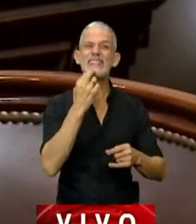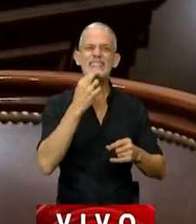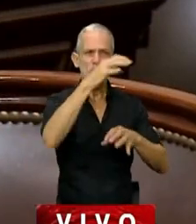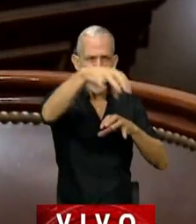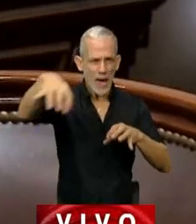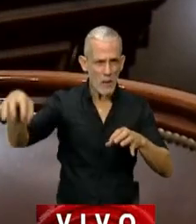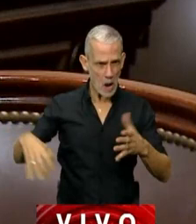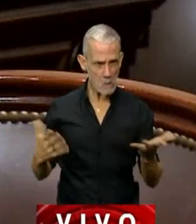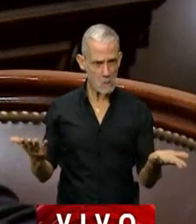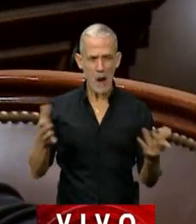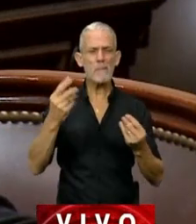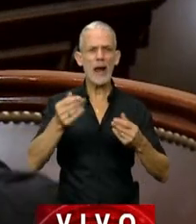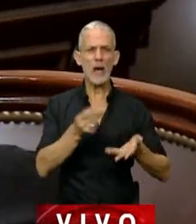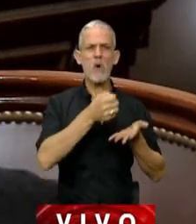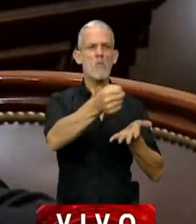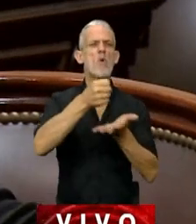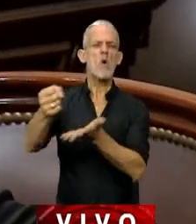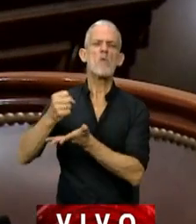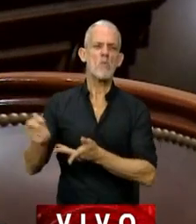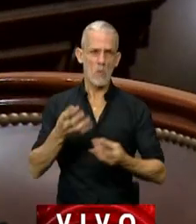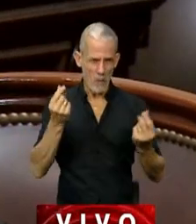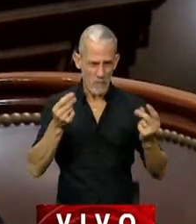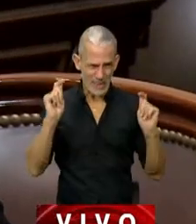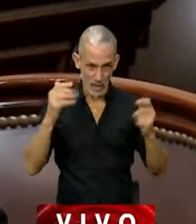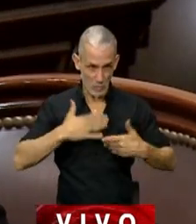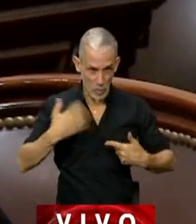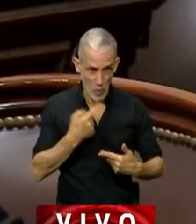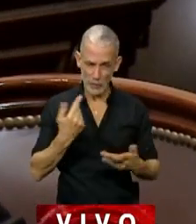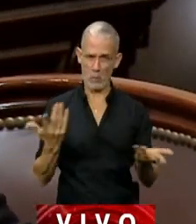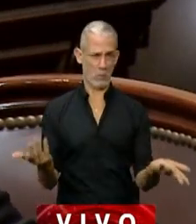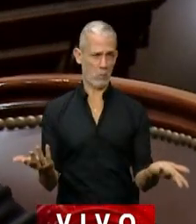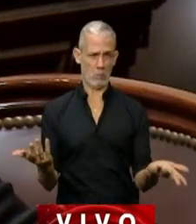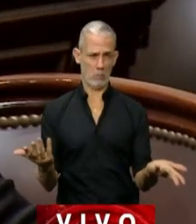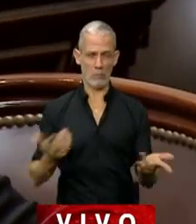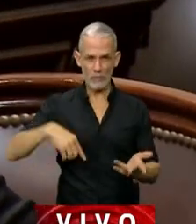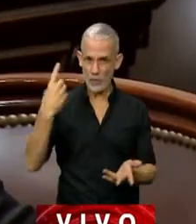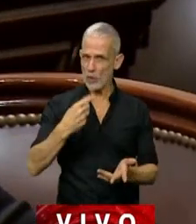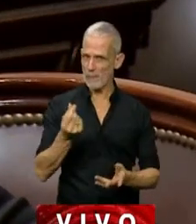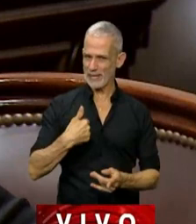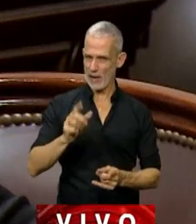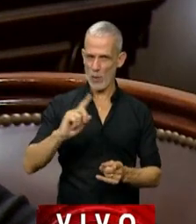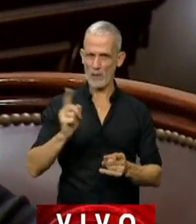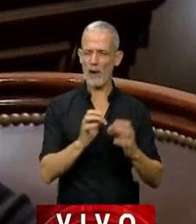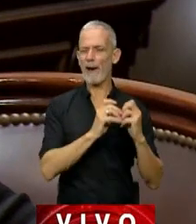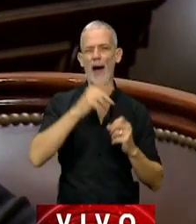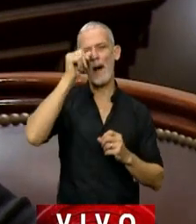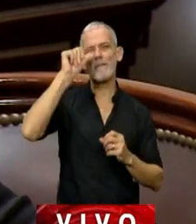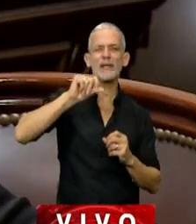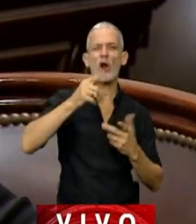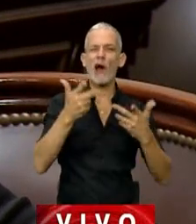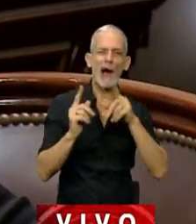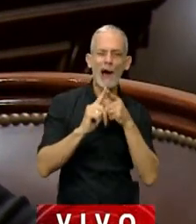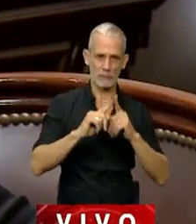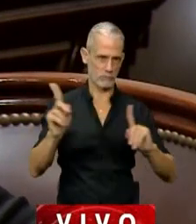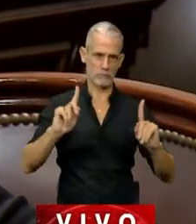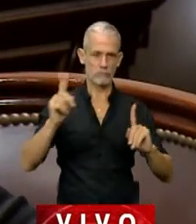19 concesiones para indemnizar como si el dinero fuera nuestro? La sacamos, señor presidente, no por un lobby petrolero, sino